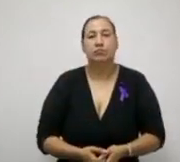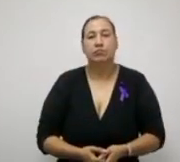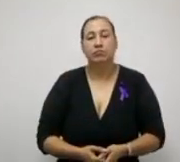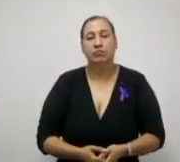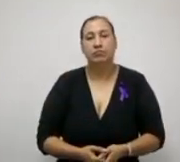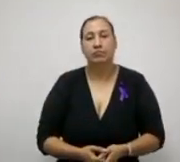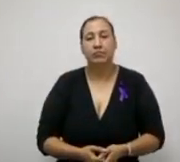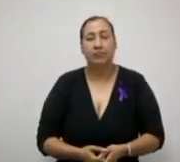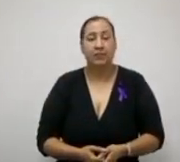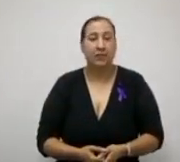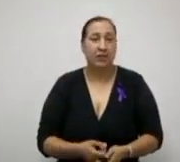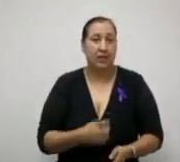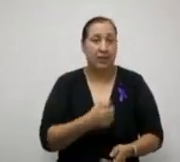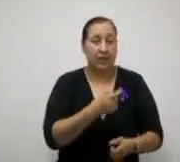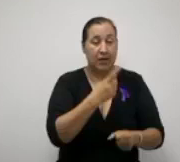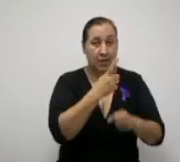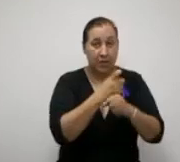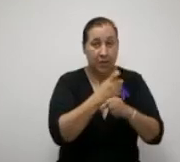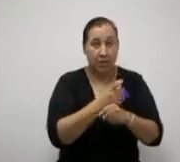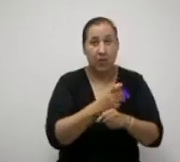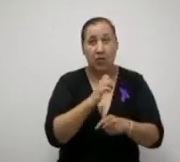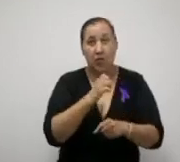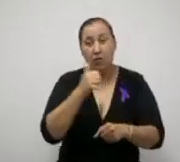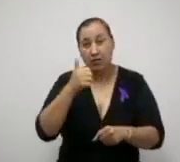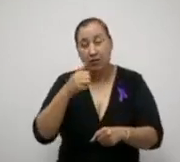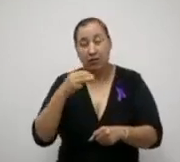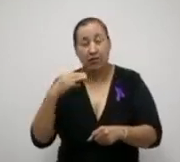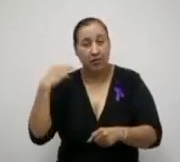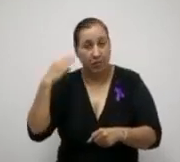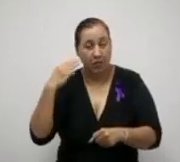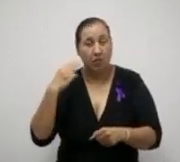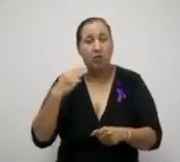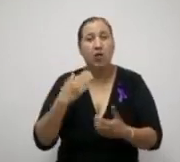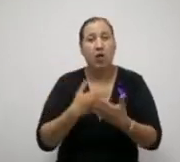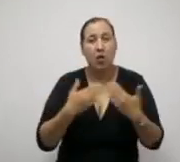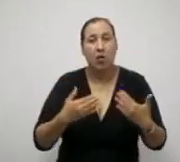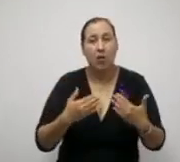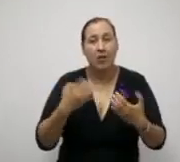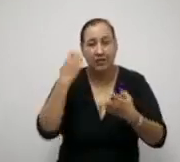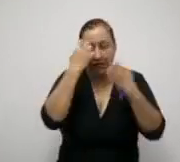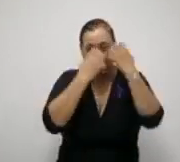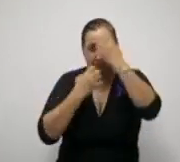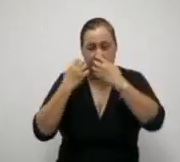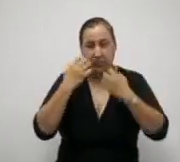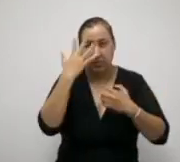datos del 1 de enero al 6 de marzo del 2023, se han realizado el estudio